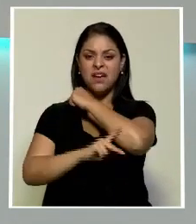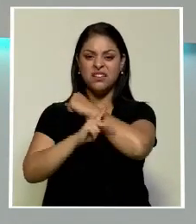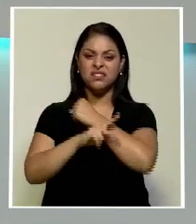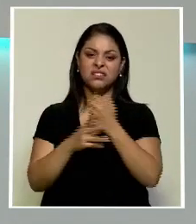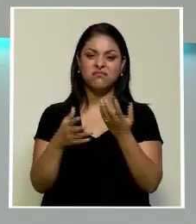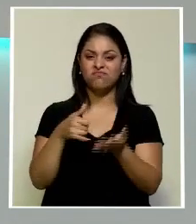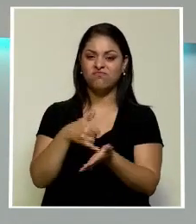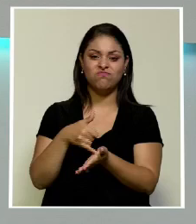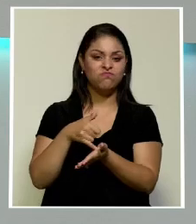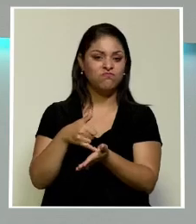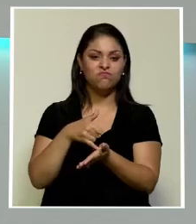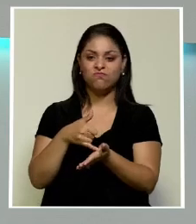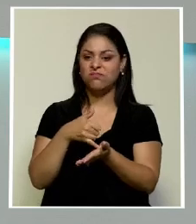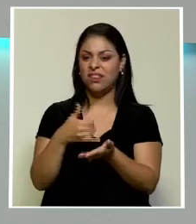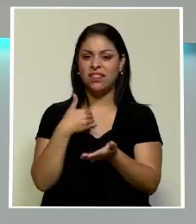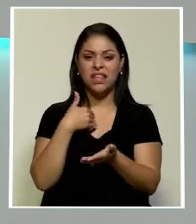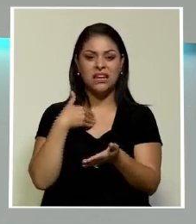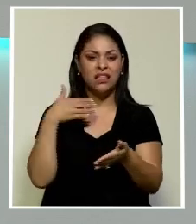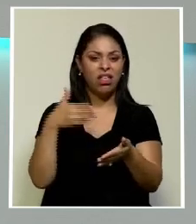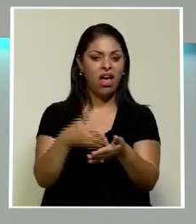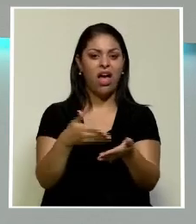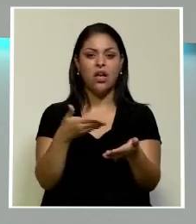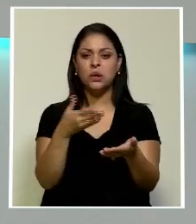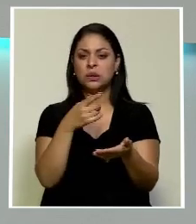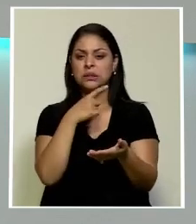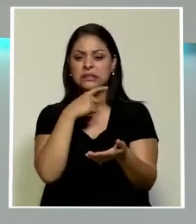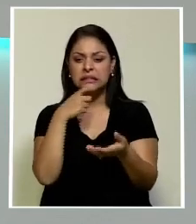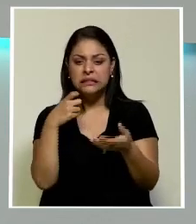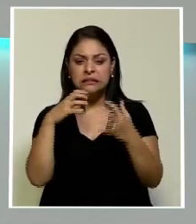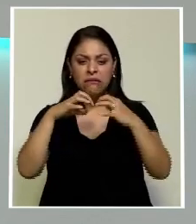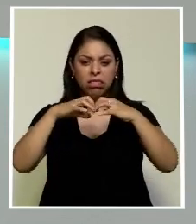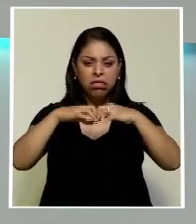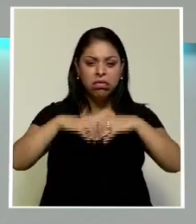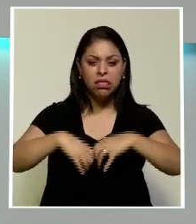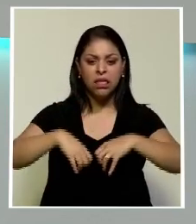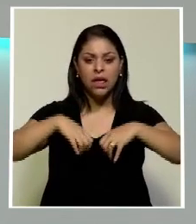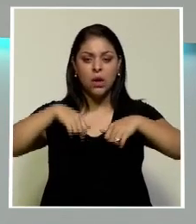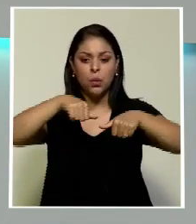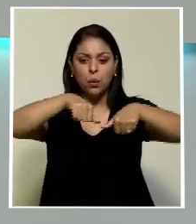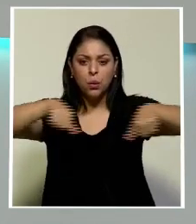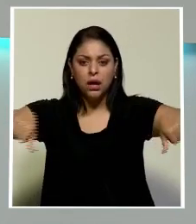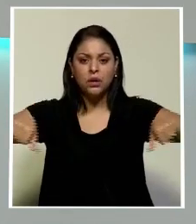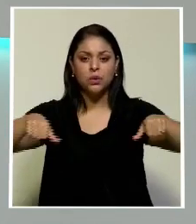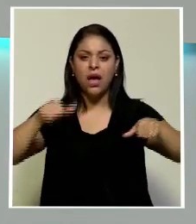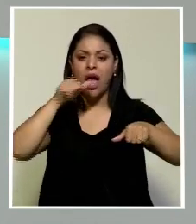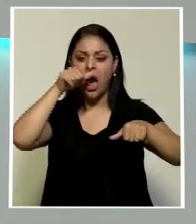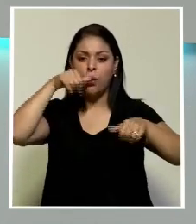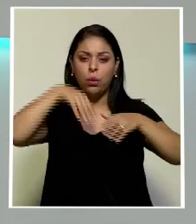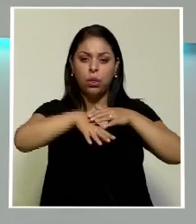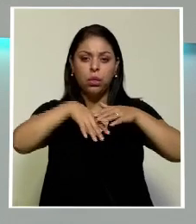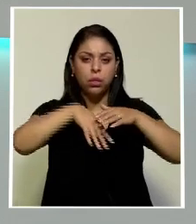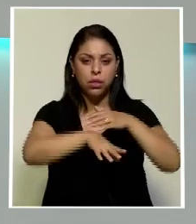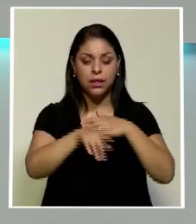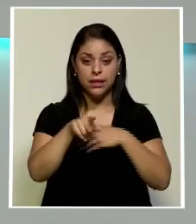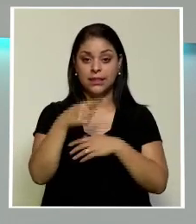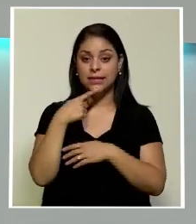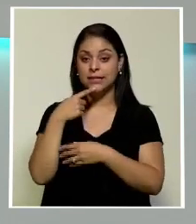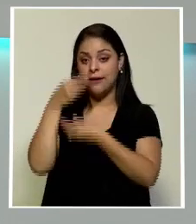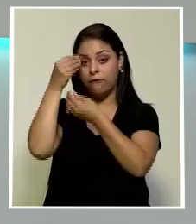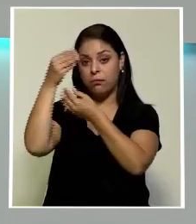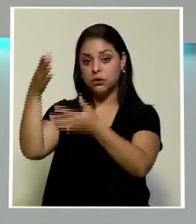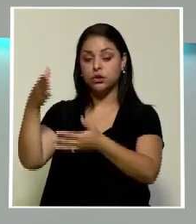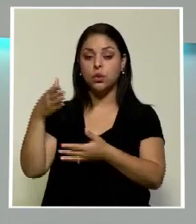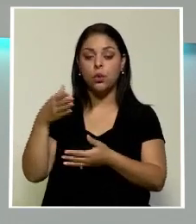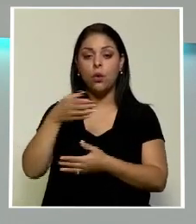condición deficiente con daños como oxidación, grietas o infiltración de agua principalmente, según datos del Consejo Nacional